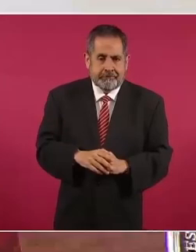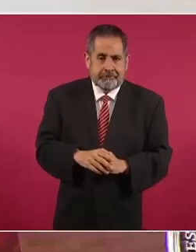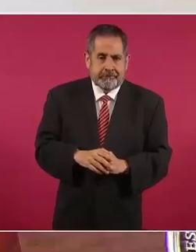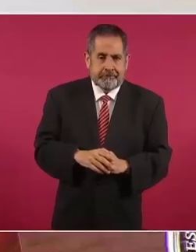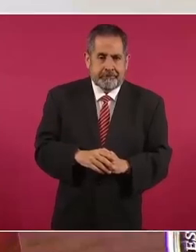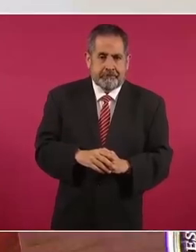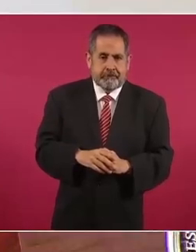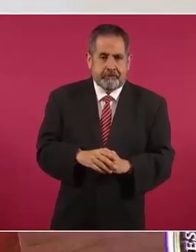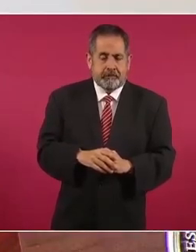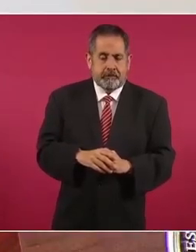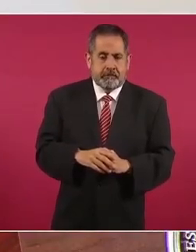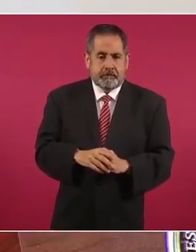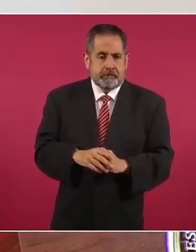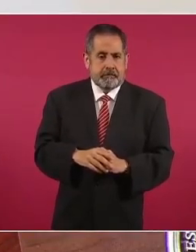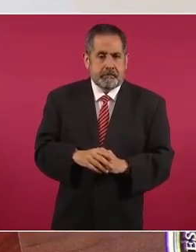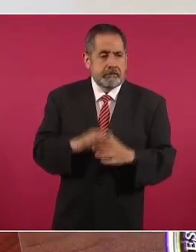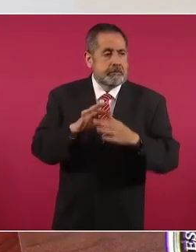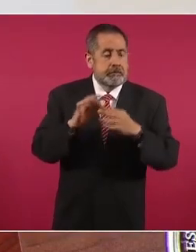que